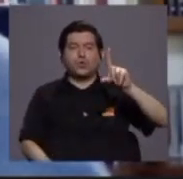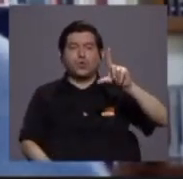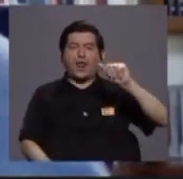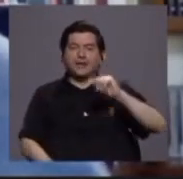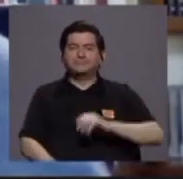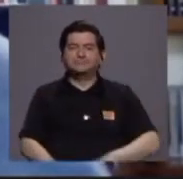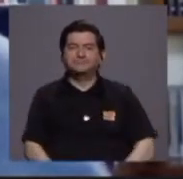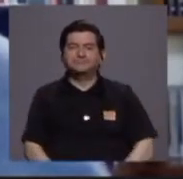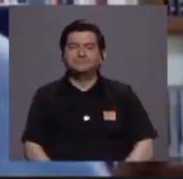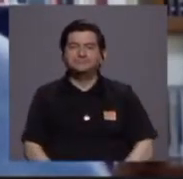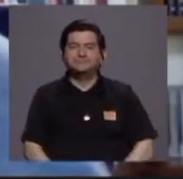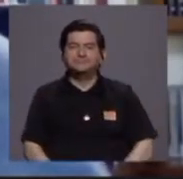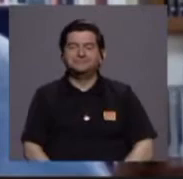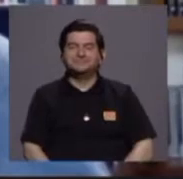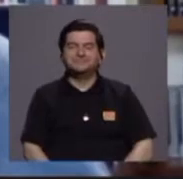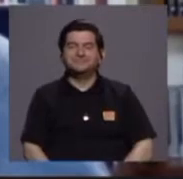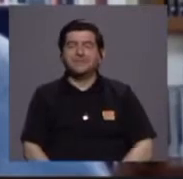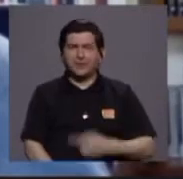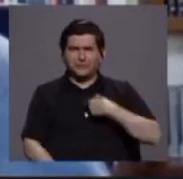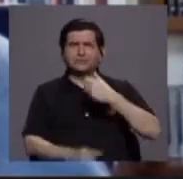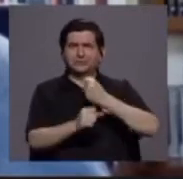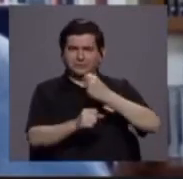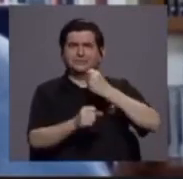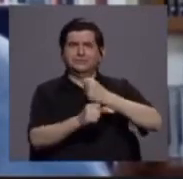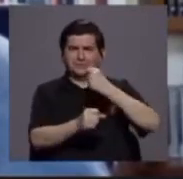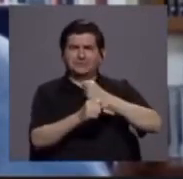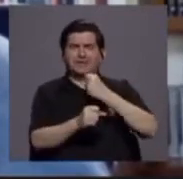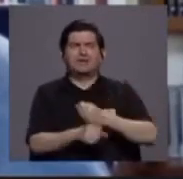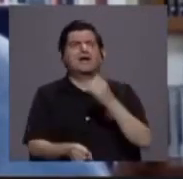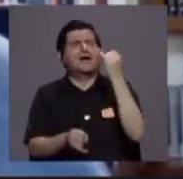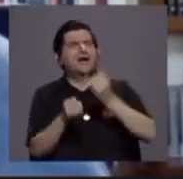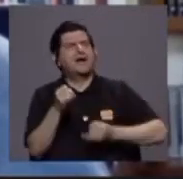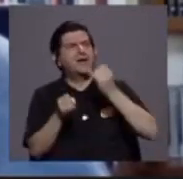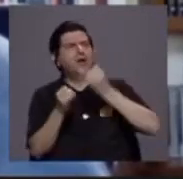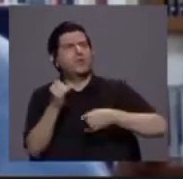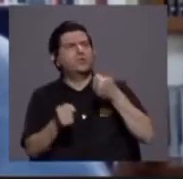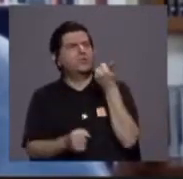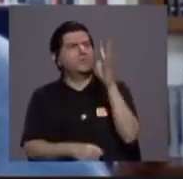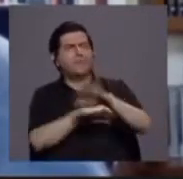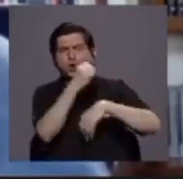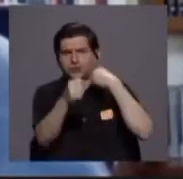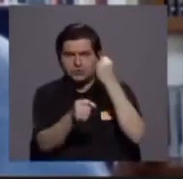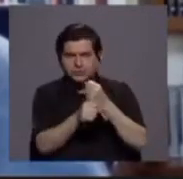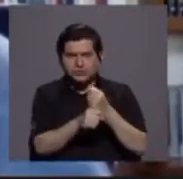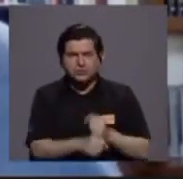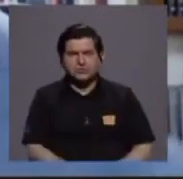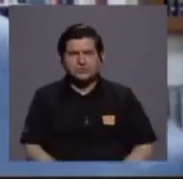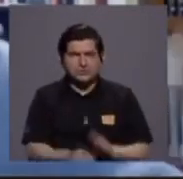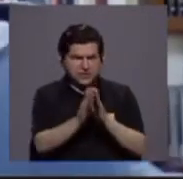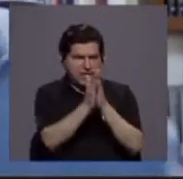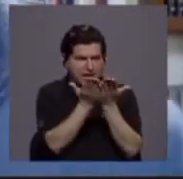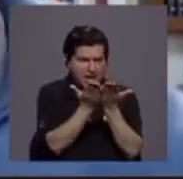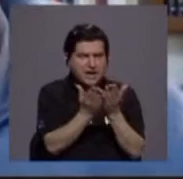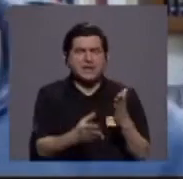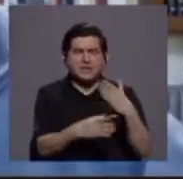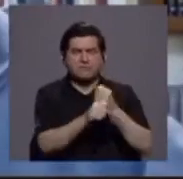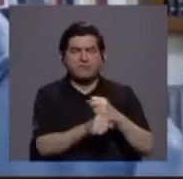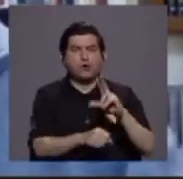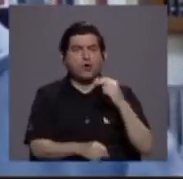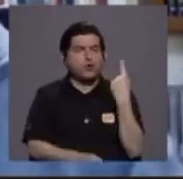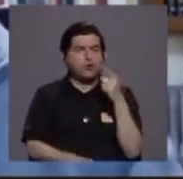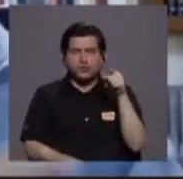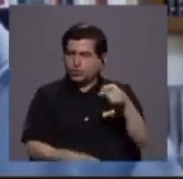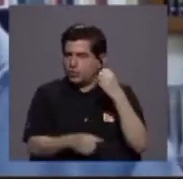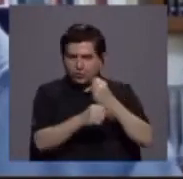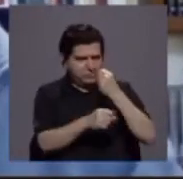Sí, efectivamente, estuve trabajando los últimos 15 años en la elaboración de este libro. Obviamente no es al único a lo que